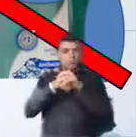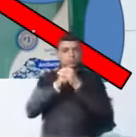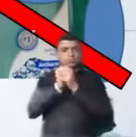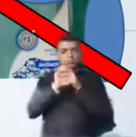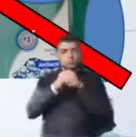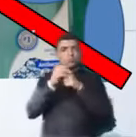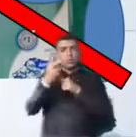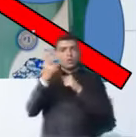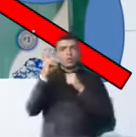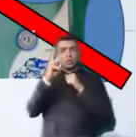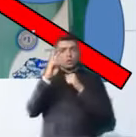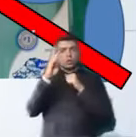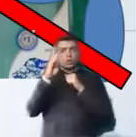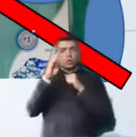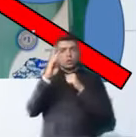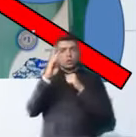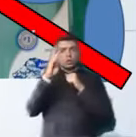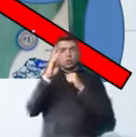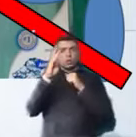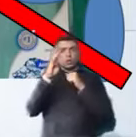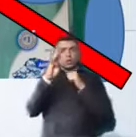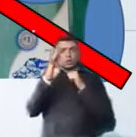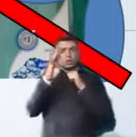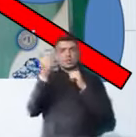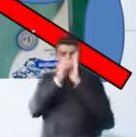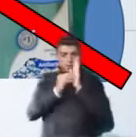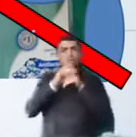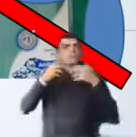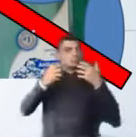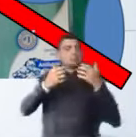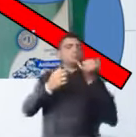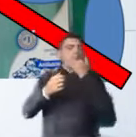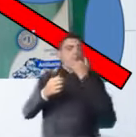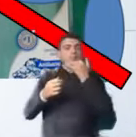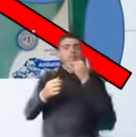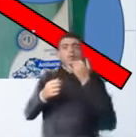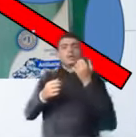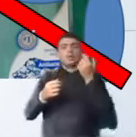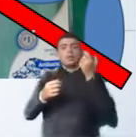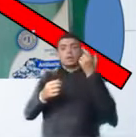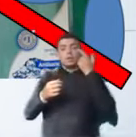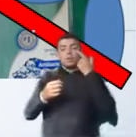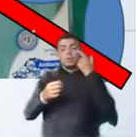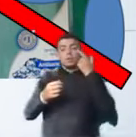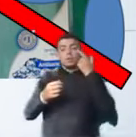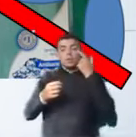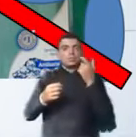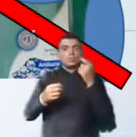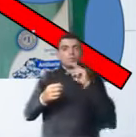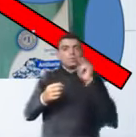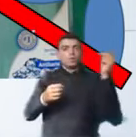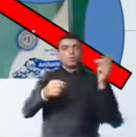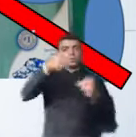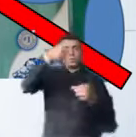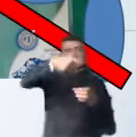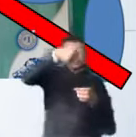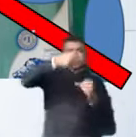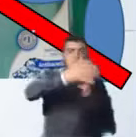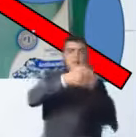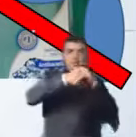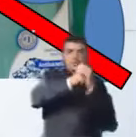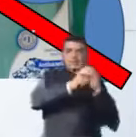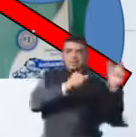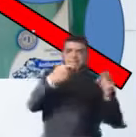veces al día. Lo que sí pasa con el yopodiona, por ejemplo, o con los geles antibacteriales. Entonces,